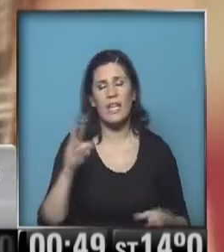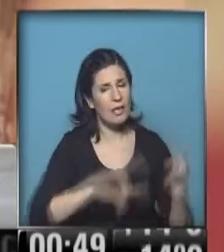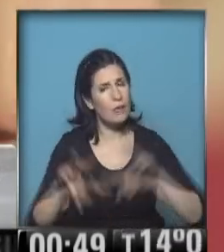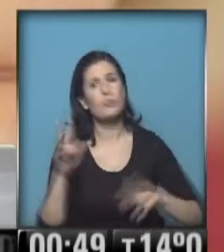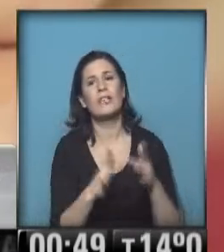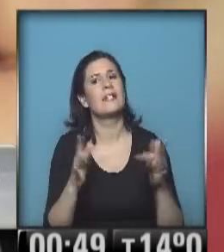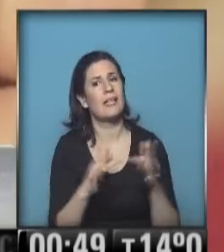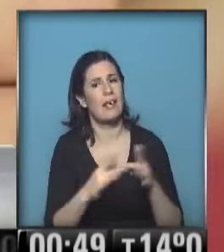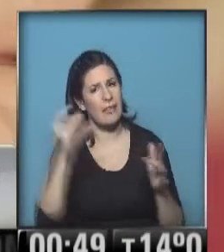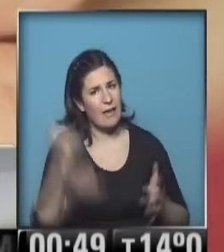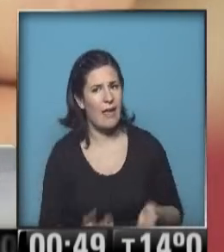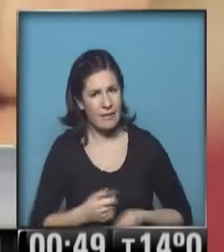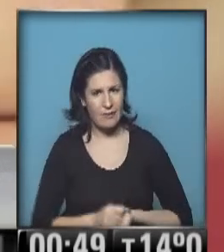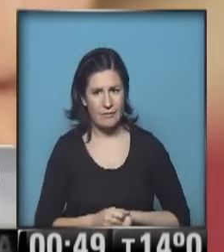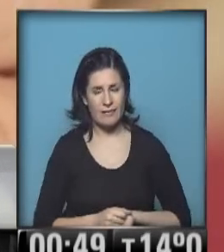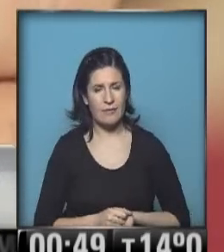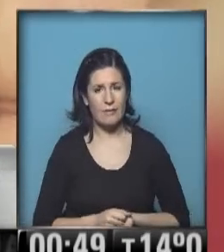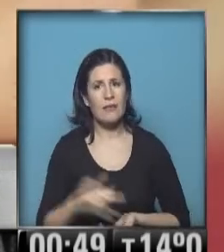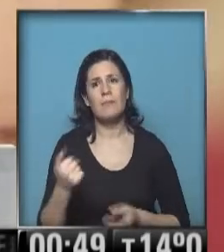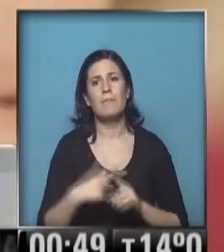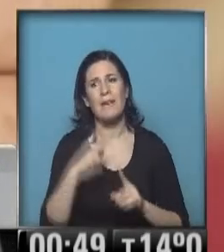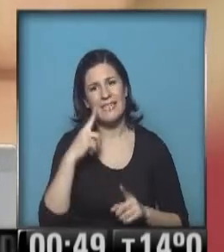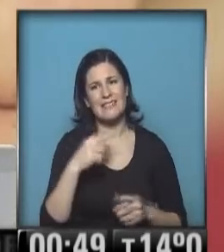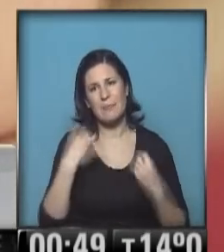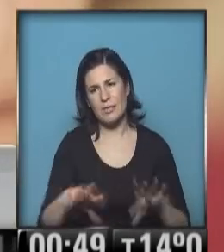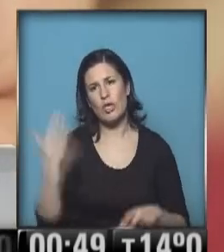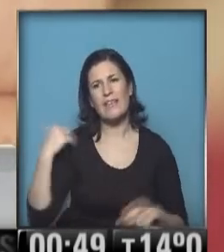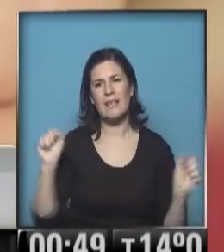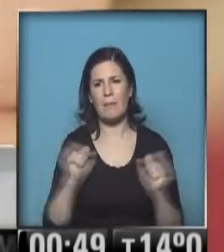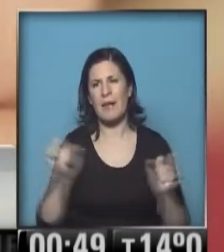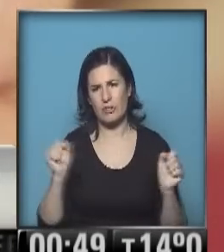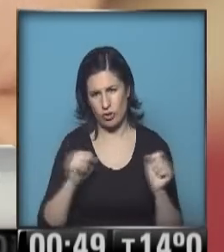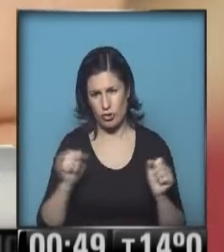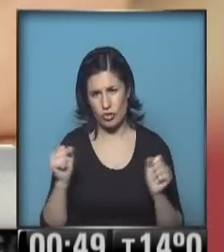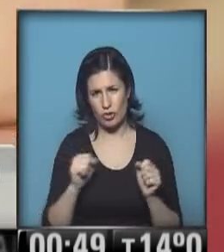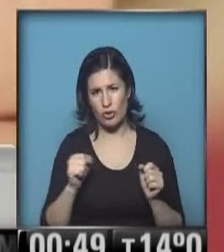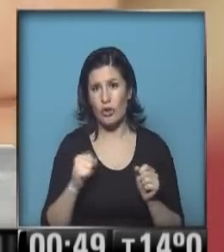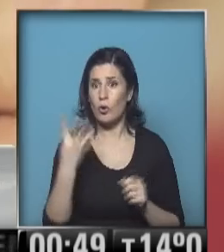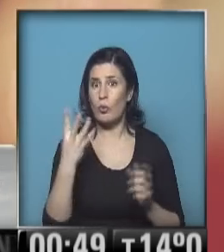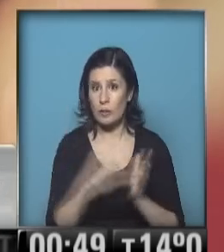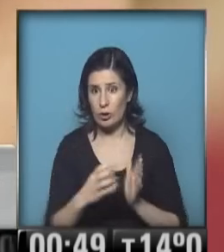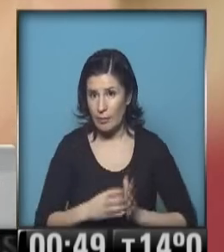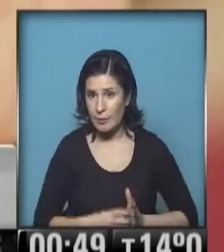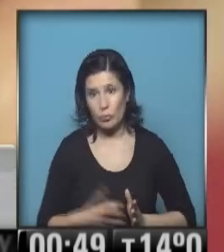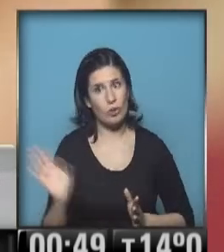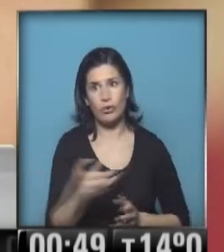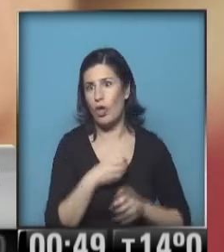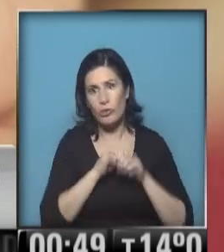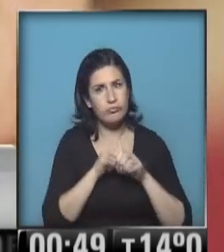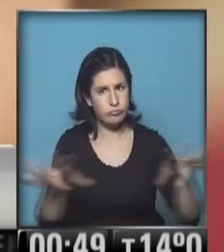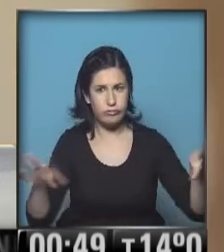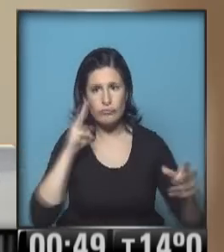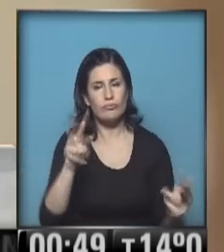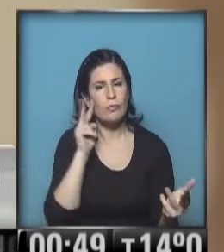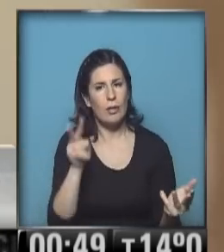Marx ha vuelto. Comenzó en mayo de este año con 4 capítulos. Se volvió inmediatamente viral en Argentina,